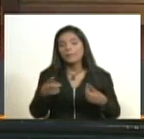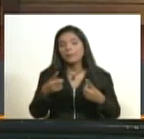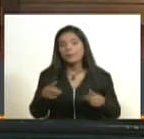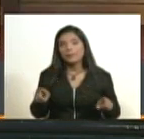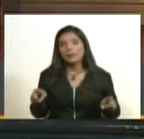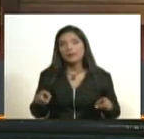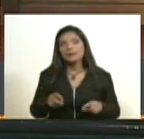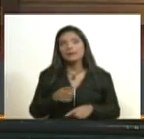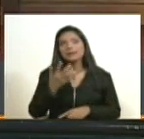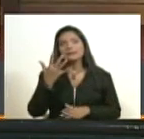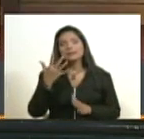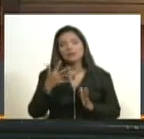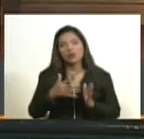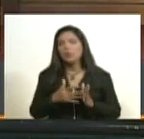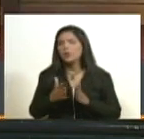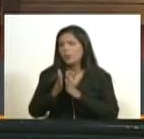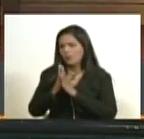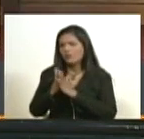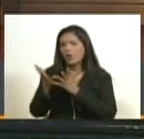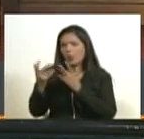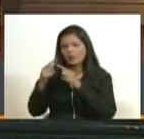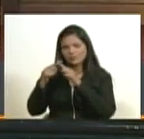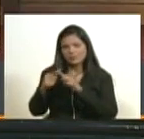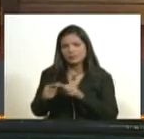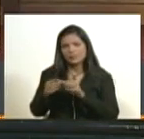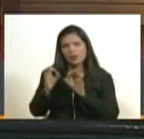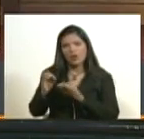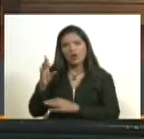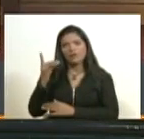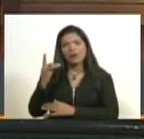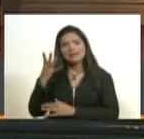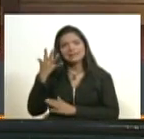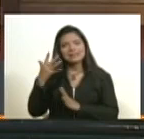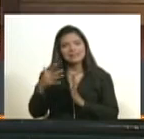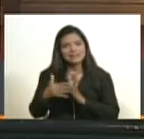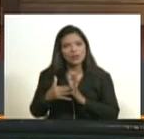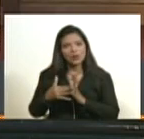si me lo pudieran precisar, por favor, con Bolivia. Creo que era